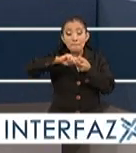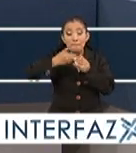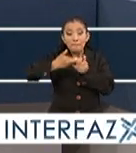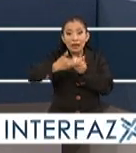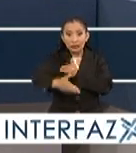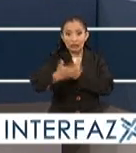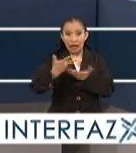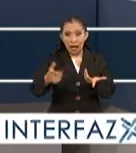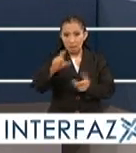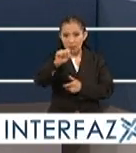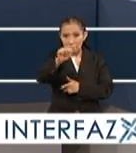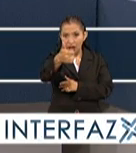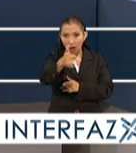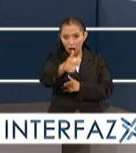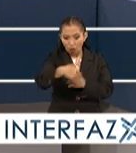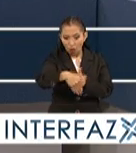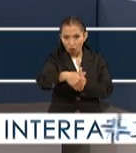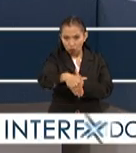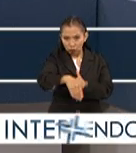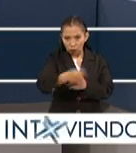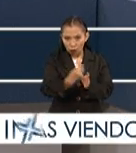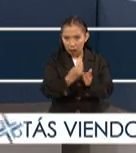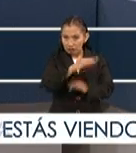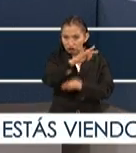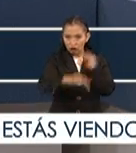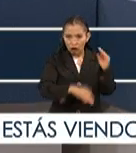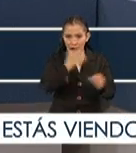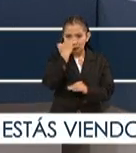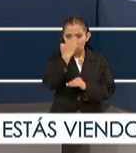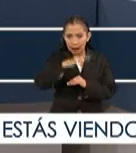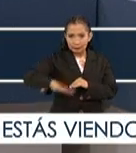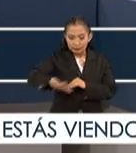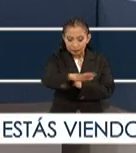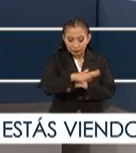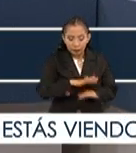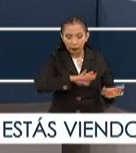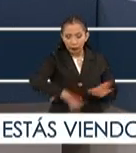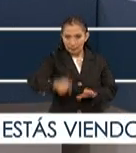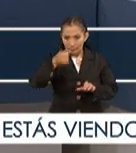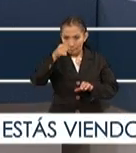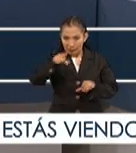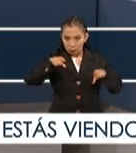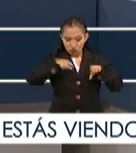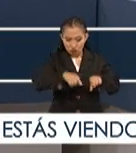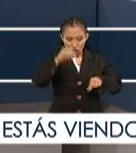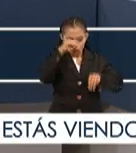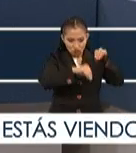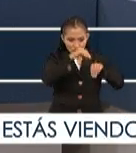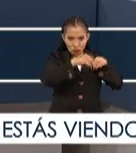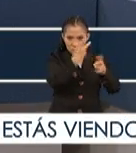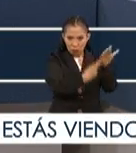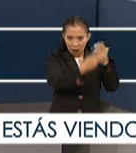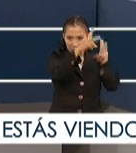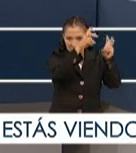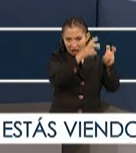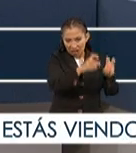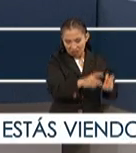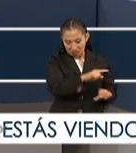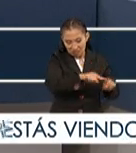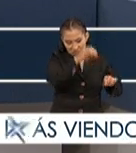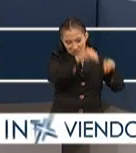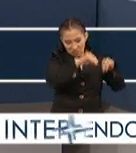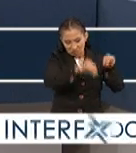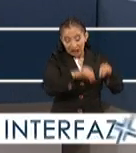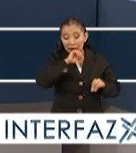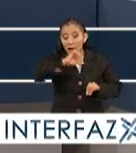inicia ahora el 20 de agosto en todas las escuelas. Al mismo tiempo que diseñamos el currículum, también pusimos